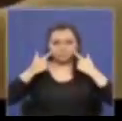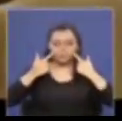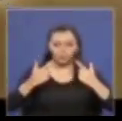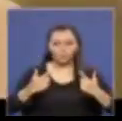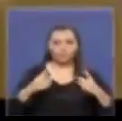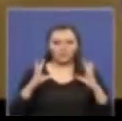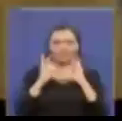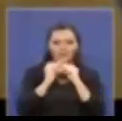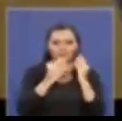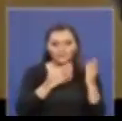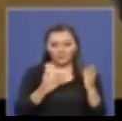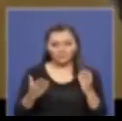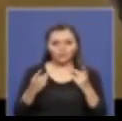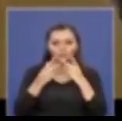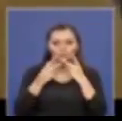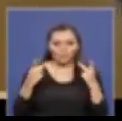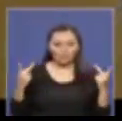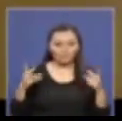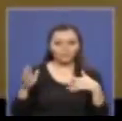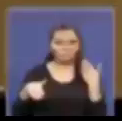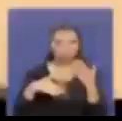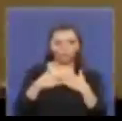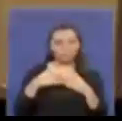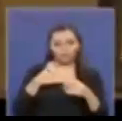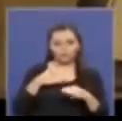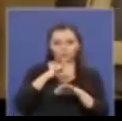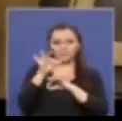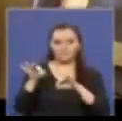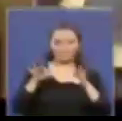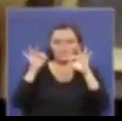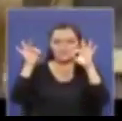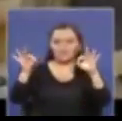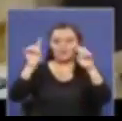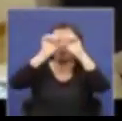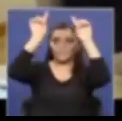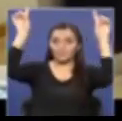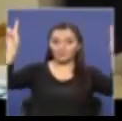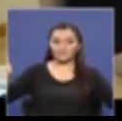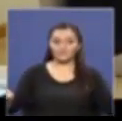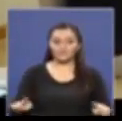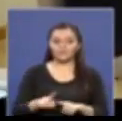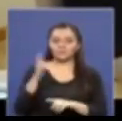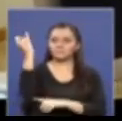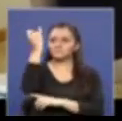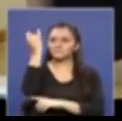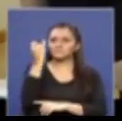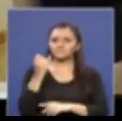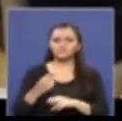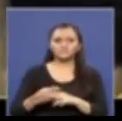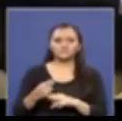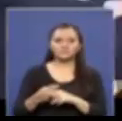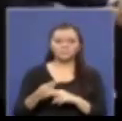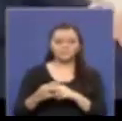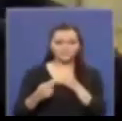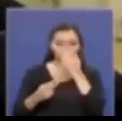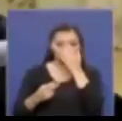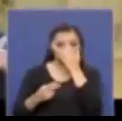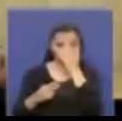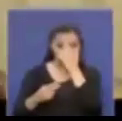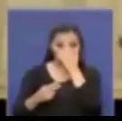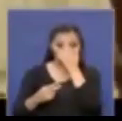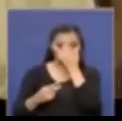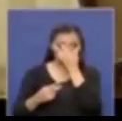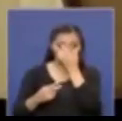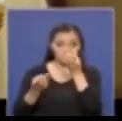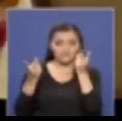de la cumbre de los pueblos, etcétera. Ahí le regalamos un lindo cuadro, el pintor, si me hacen acuerdo, por favor. Él me regaló algunos